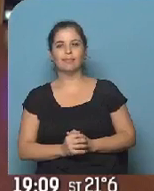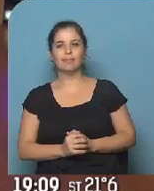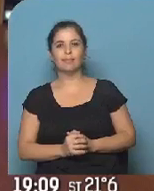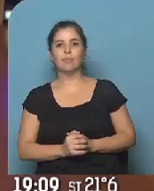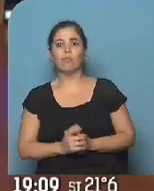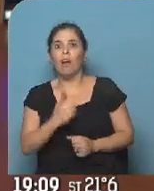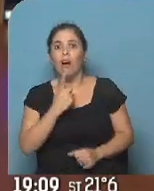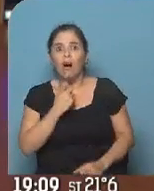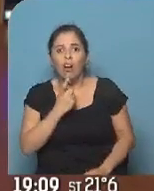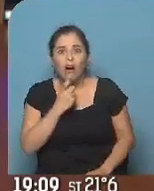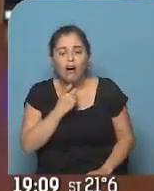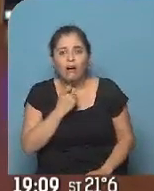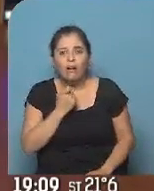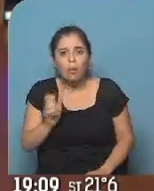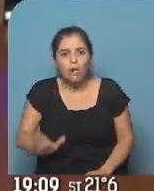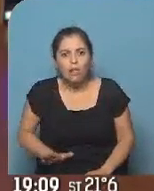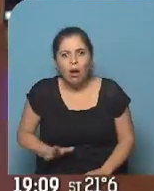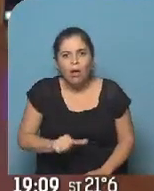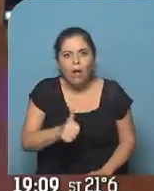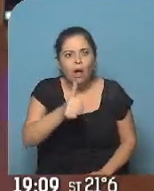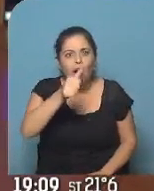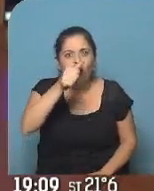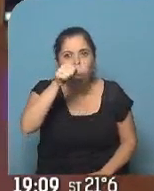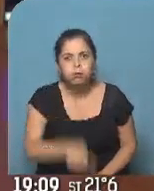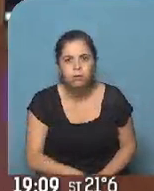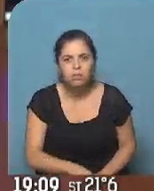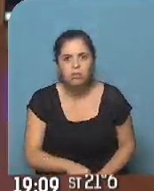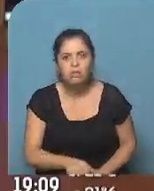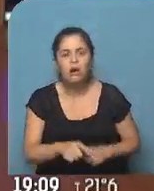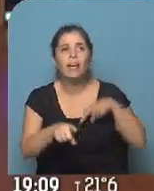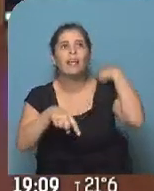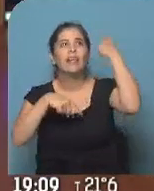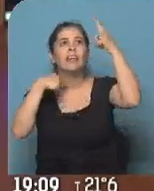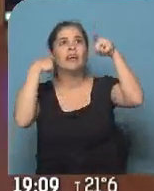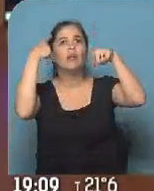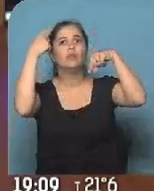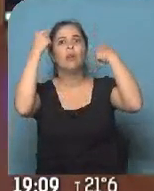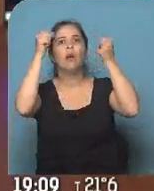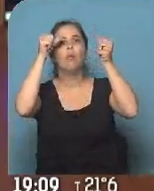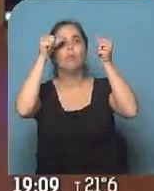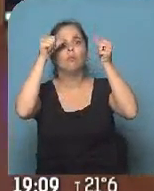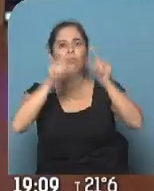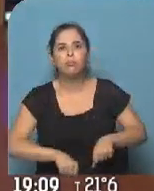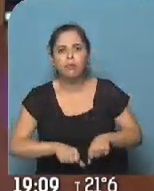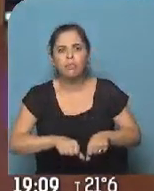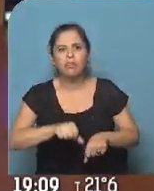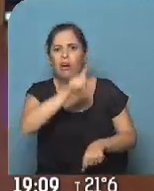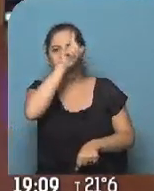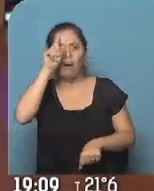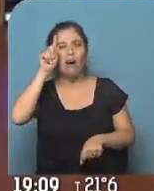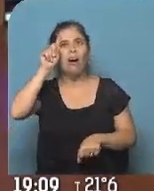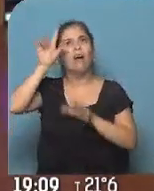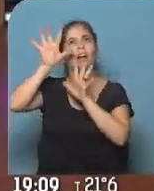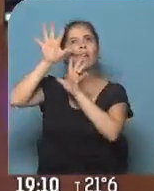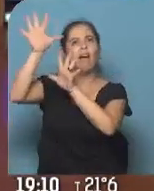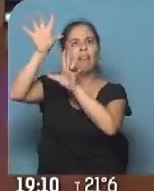Y River se quedó con las ganas. La ilusión se terminó en el Santiago Bernabéu. Hoy arrancaba el Mundial de Clubes para el equipo